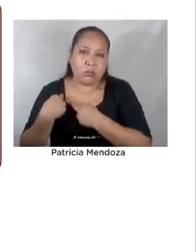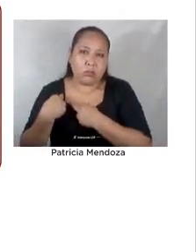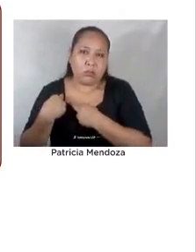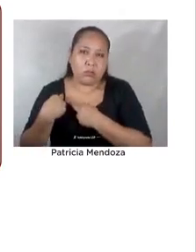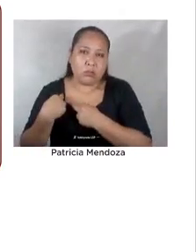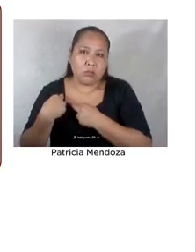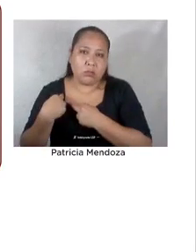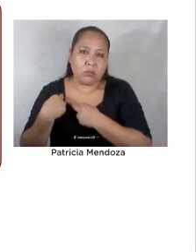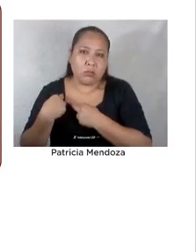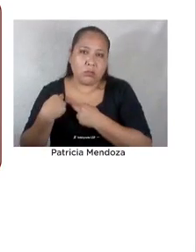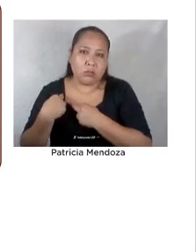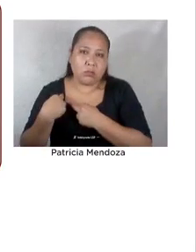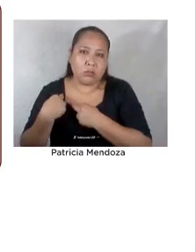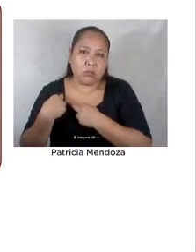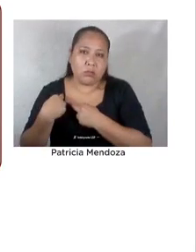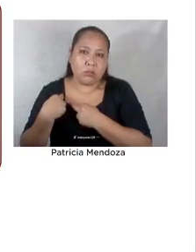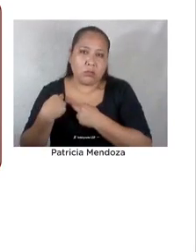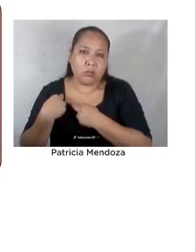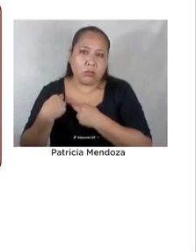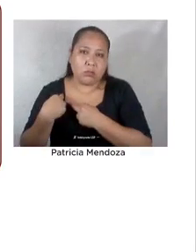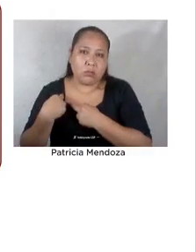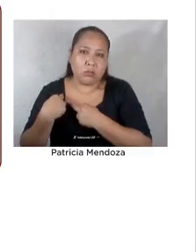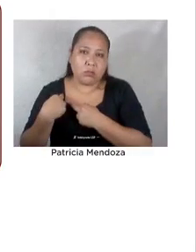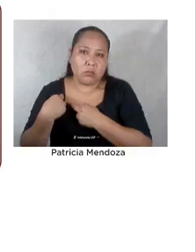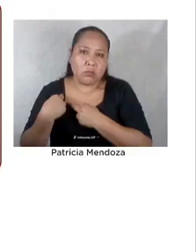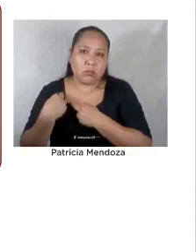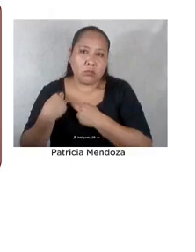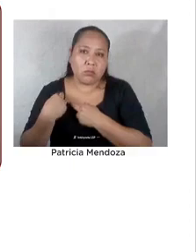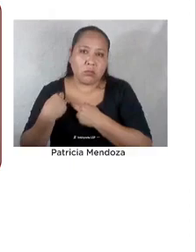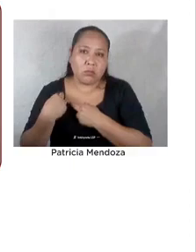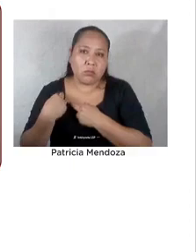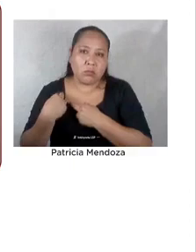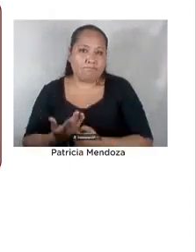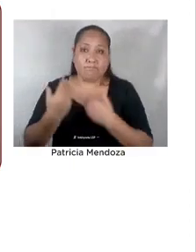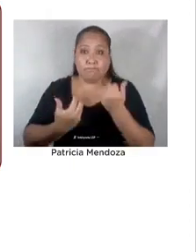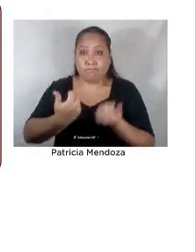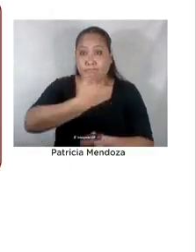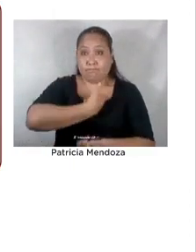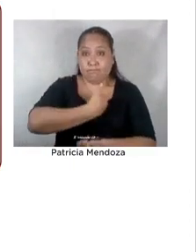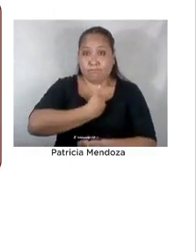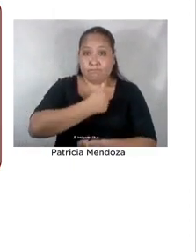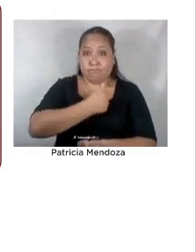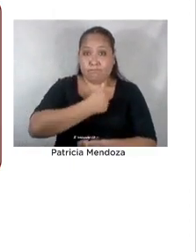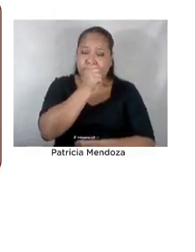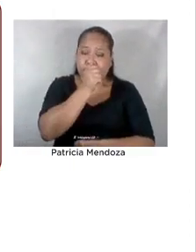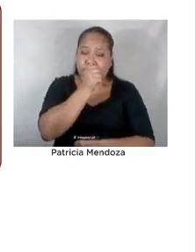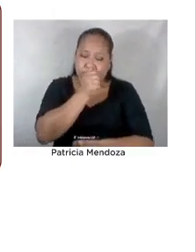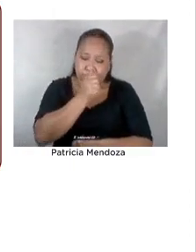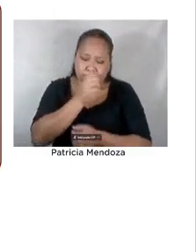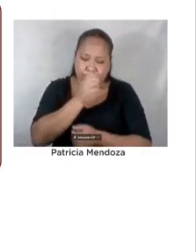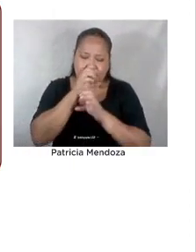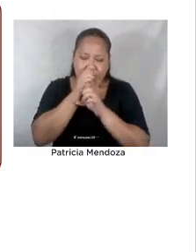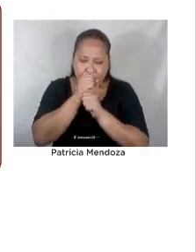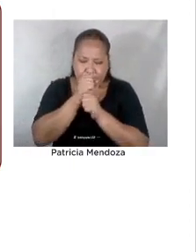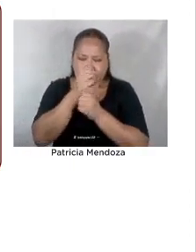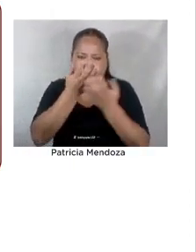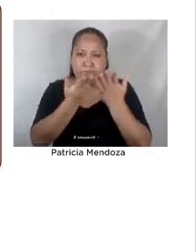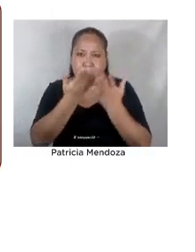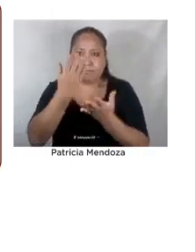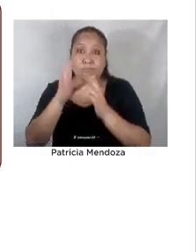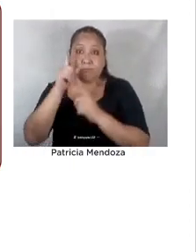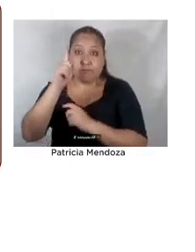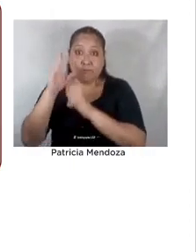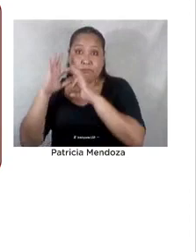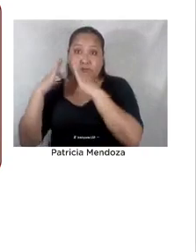ejemplo, un docente que está pasando por un proceso propio, personal de un duelo, que tenga un familiar